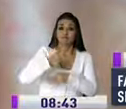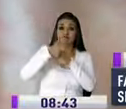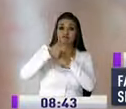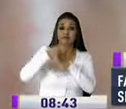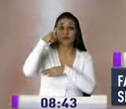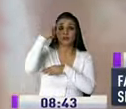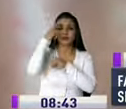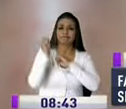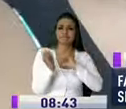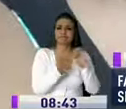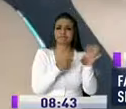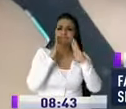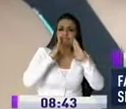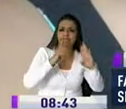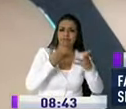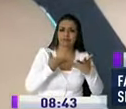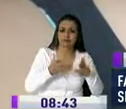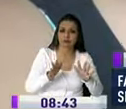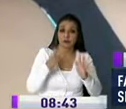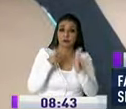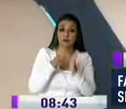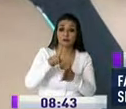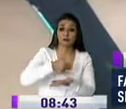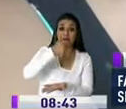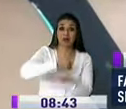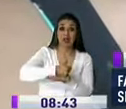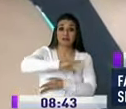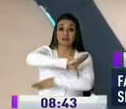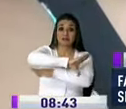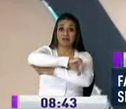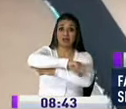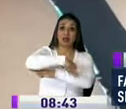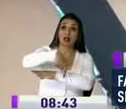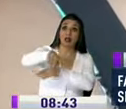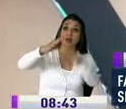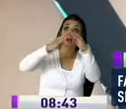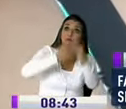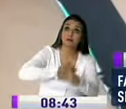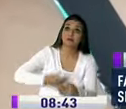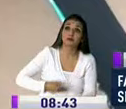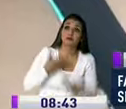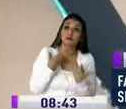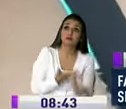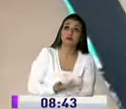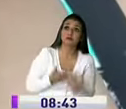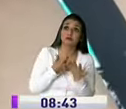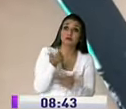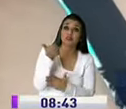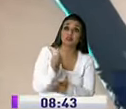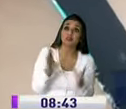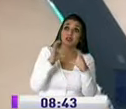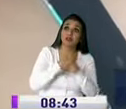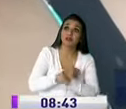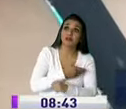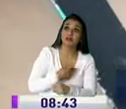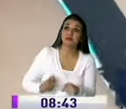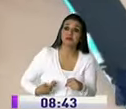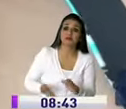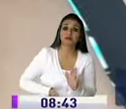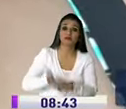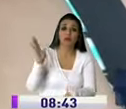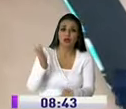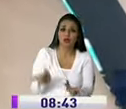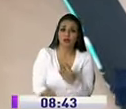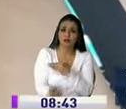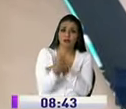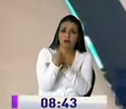las autoridades. Estuvimos espera todo el día, llegó a las 6, 7 de la noche y nada. Ya se iba a ir el presidente. Él, en